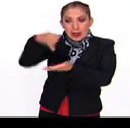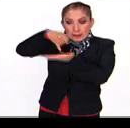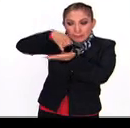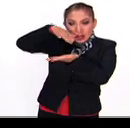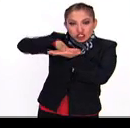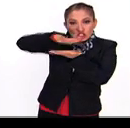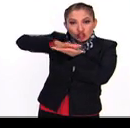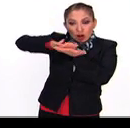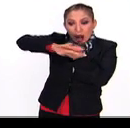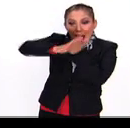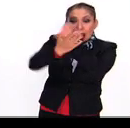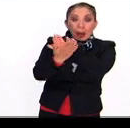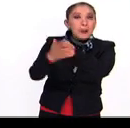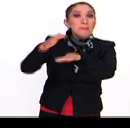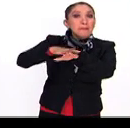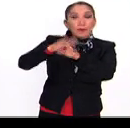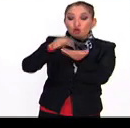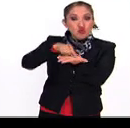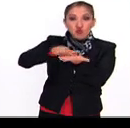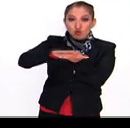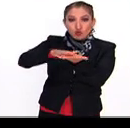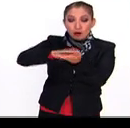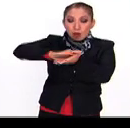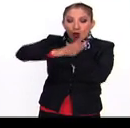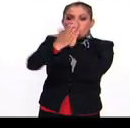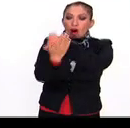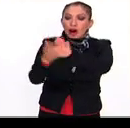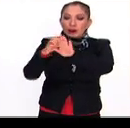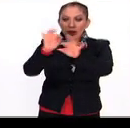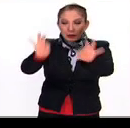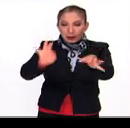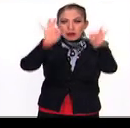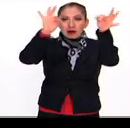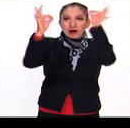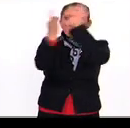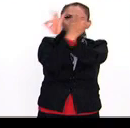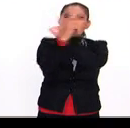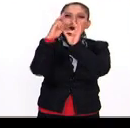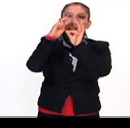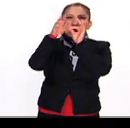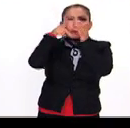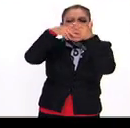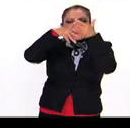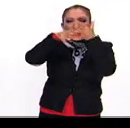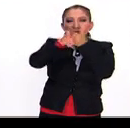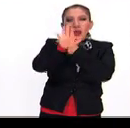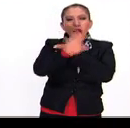imprimiera en el reverso del papel, mostrando el reverso y, por tanto, generando una gráfica basada